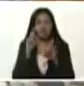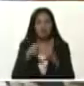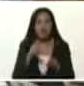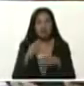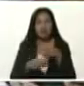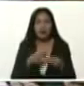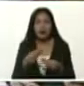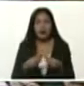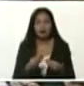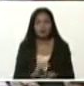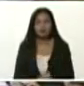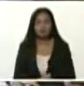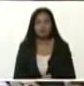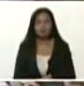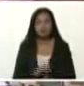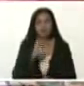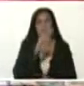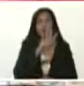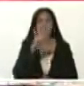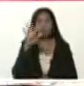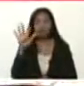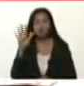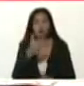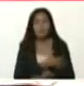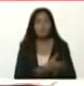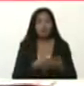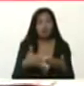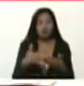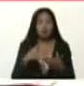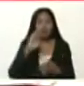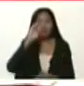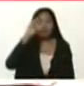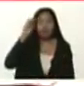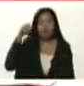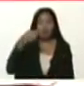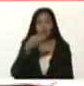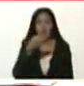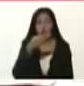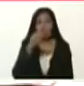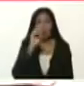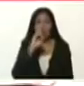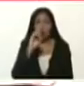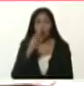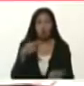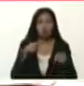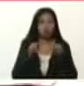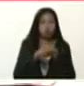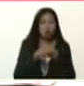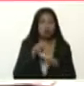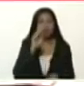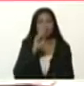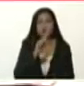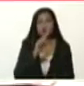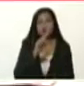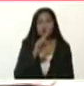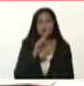de 55 millones de euros, o su equivalente en